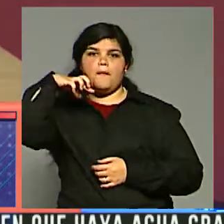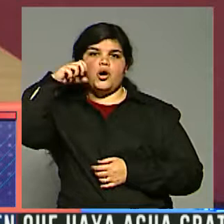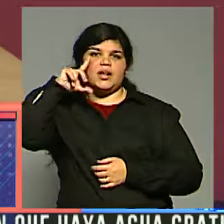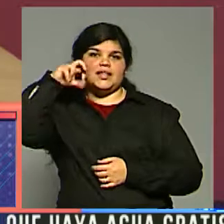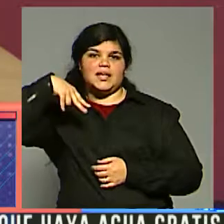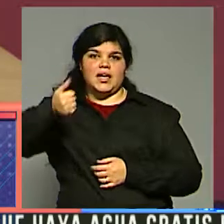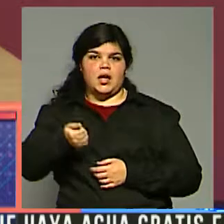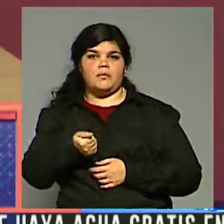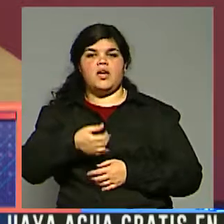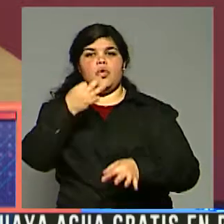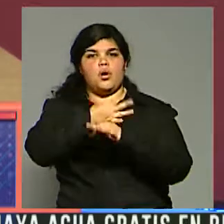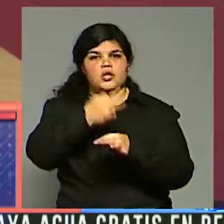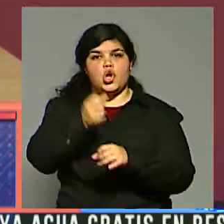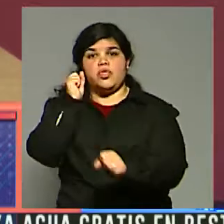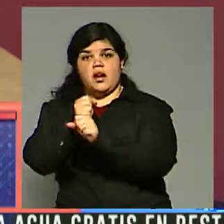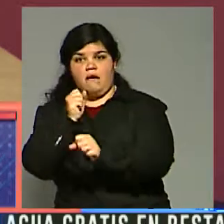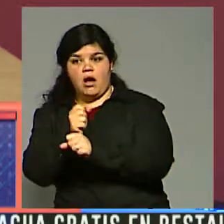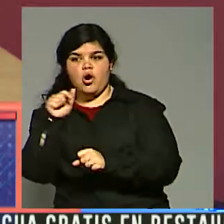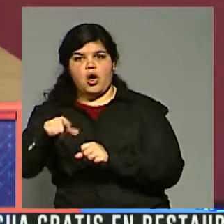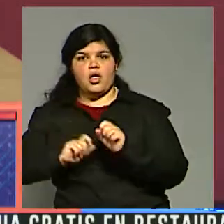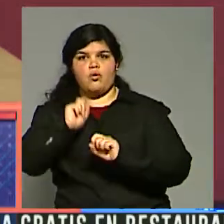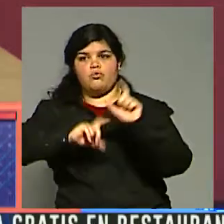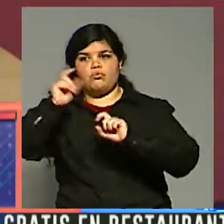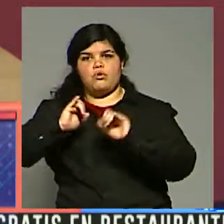Educación y el Trabajo, dio a conocer estos números y también esta